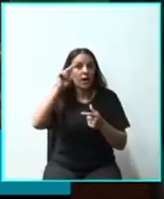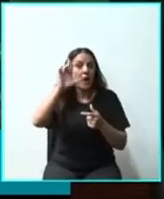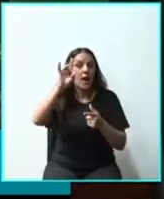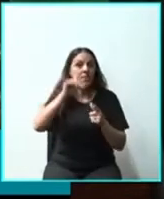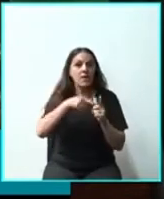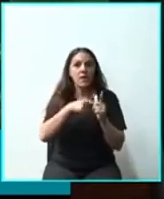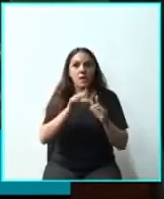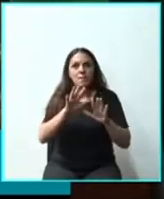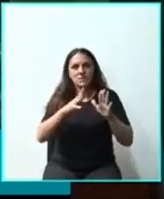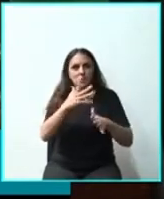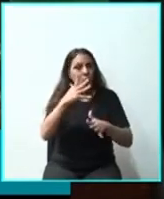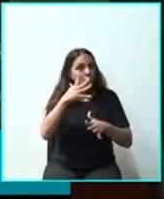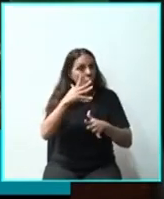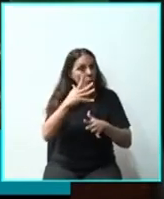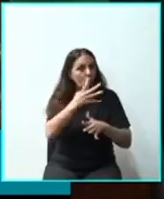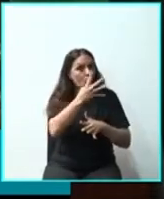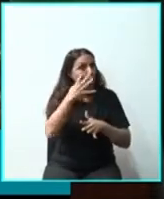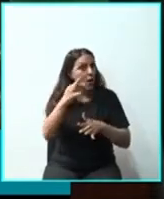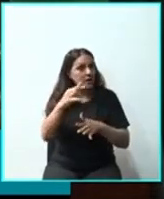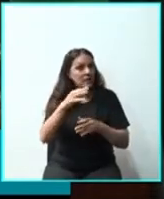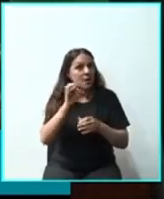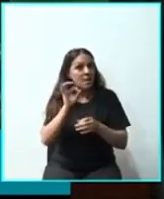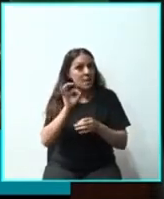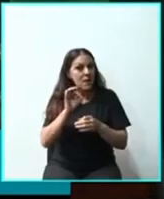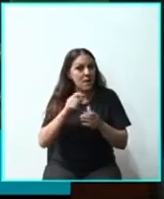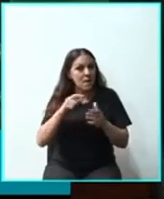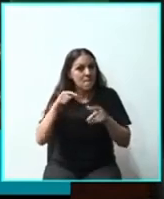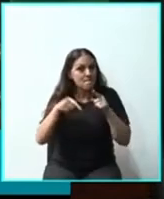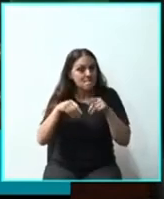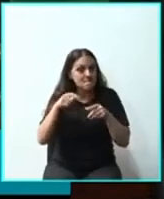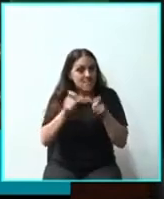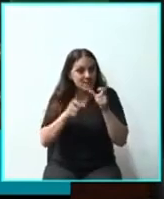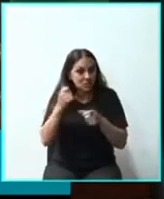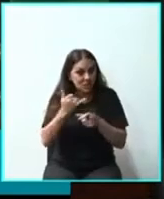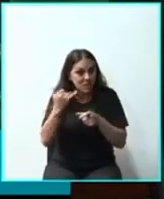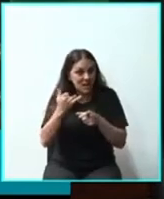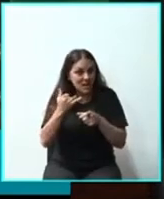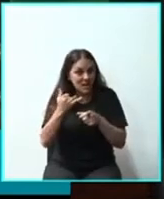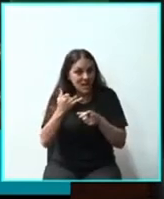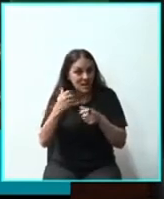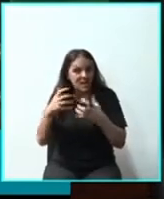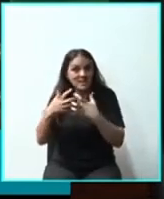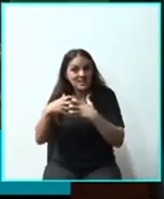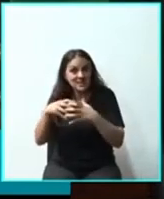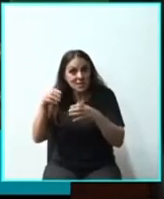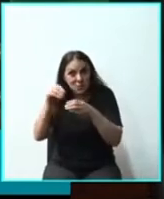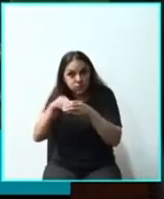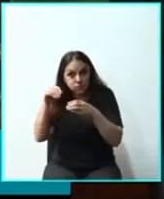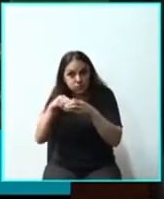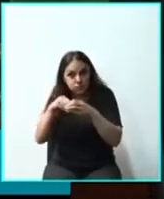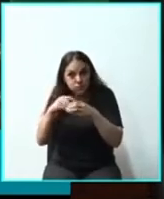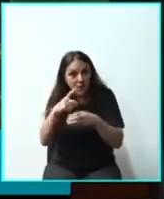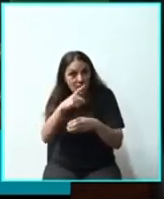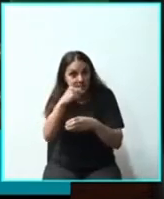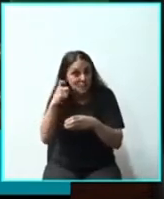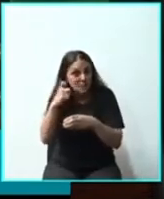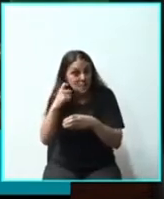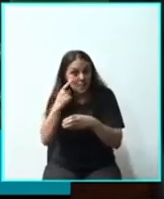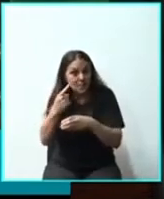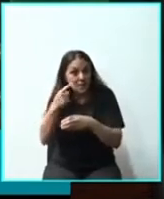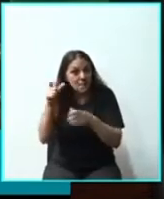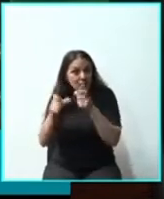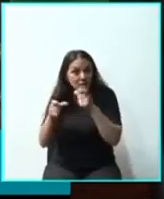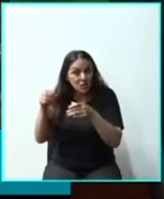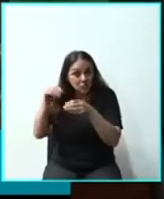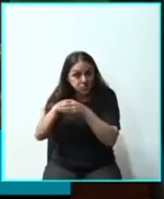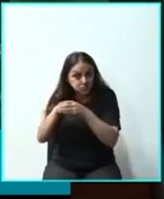personas, se ha depurado, y les cuento algo más. El sistema no admite más de 100.000, no admite más de 100.000